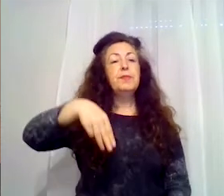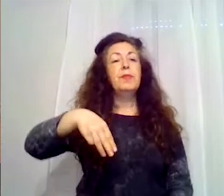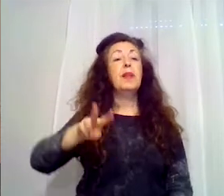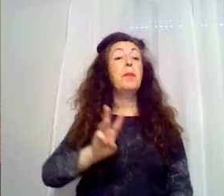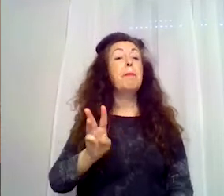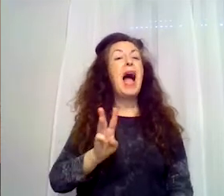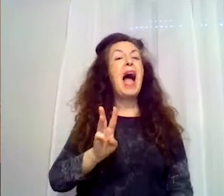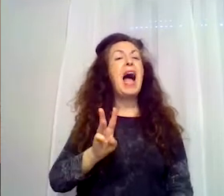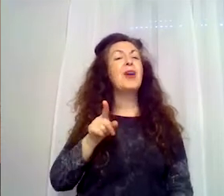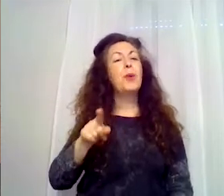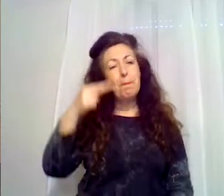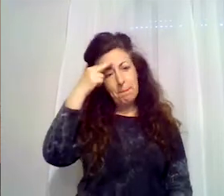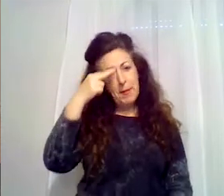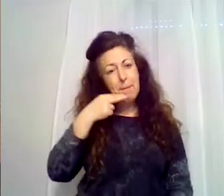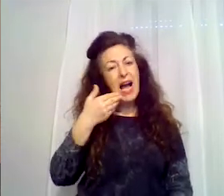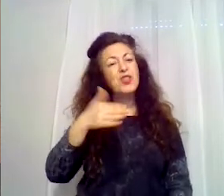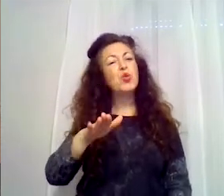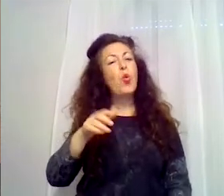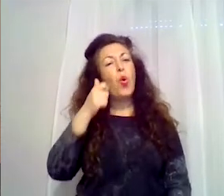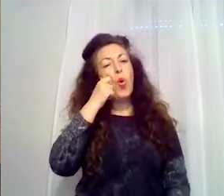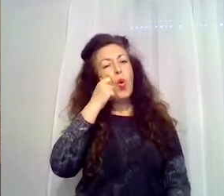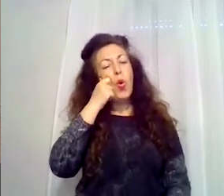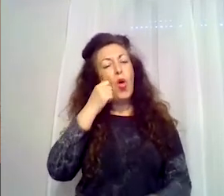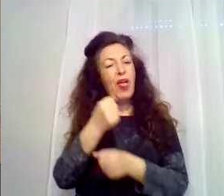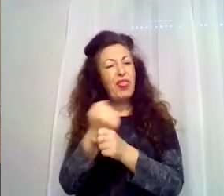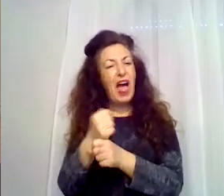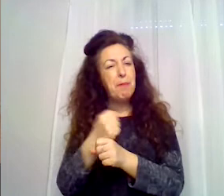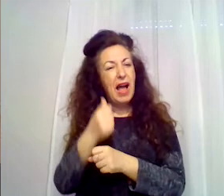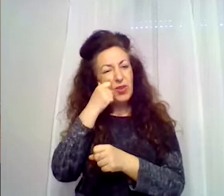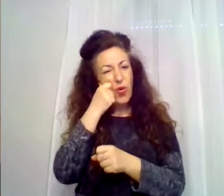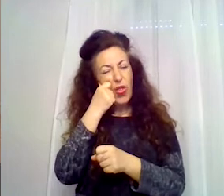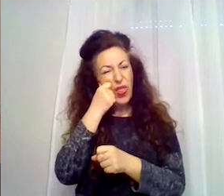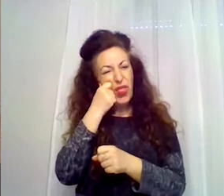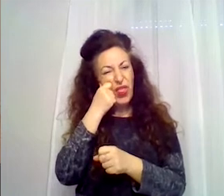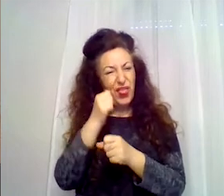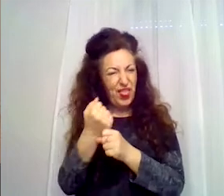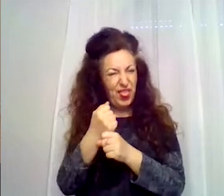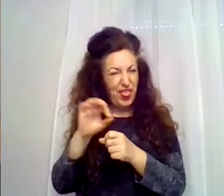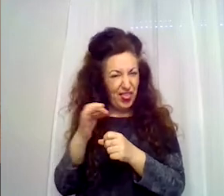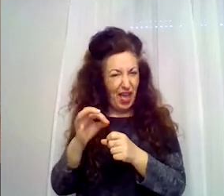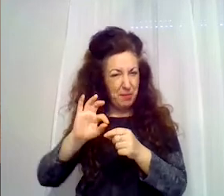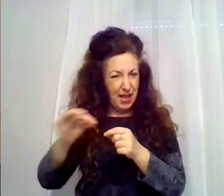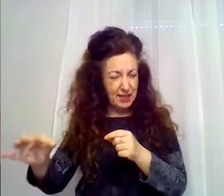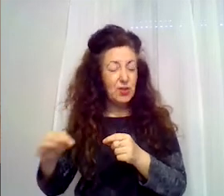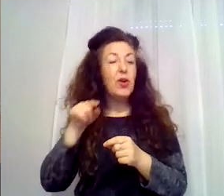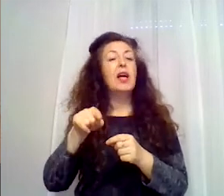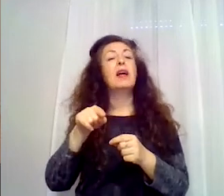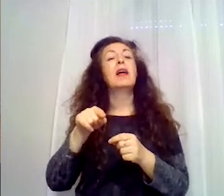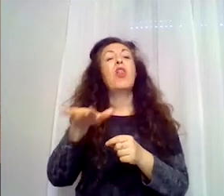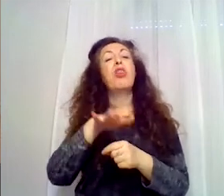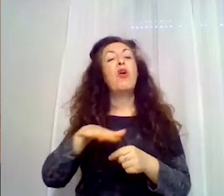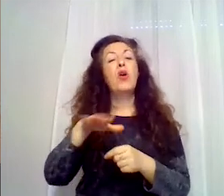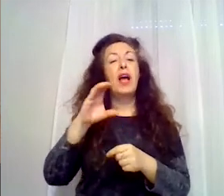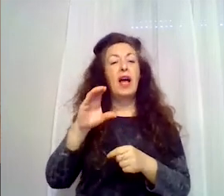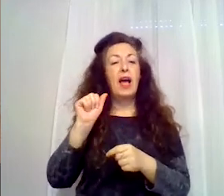no tenía en Europa ni mucho menos un papel preponderante, todo lo contrario, una literatura relativamente marginal, nada comparable,